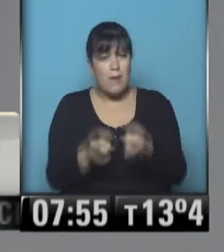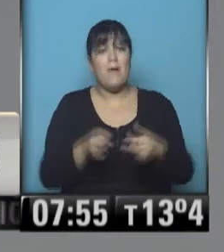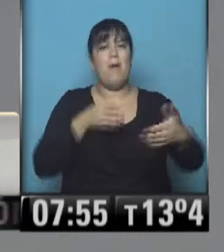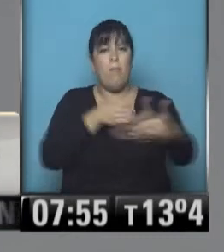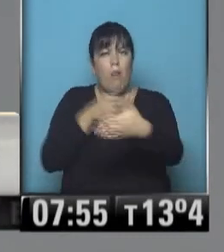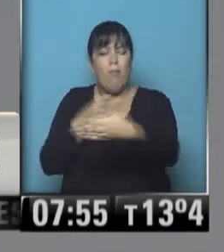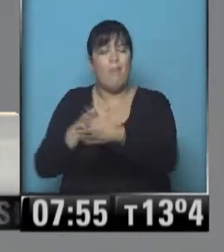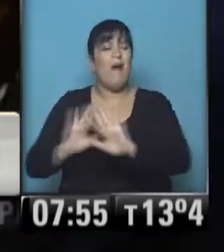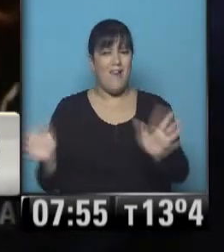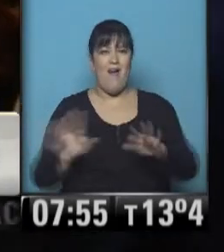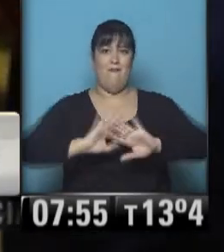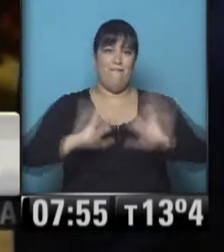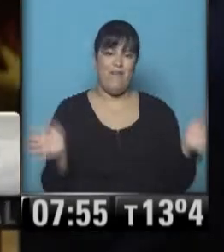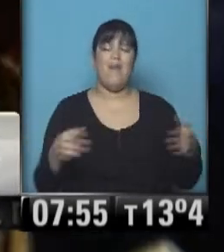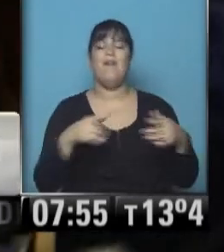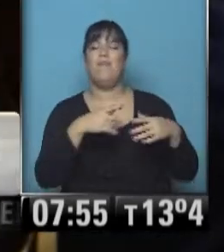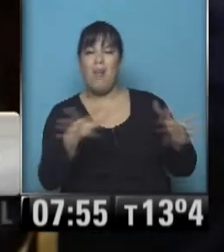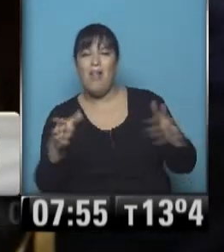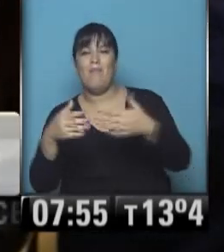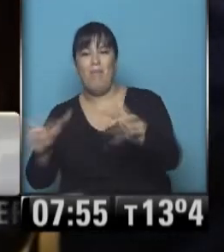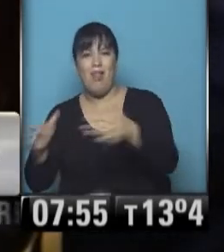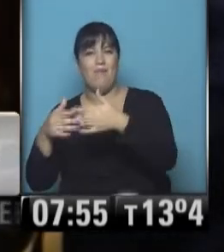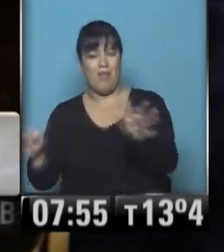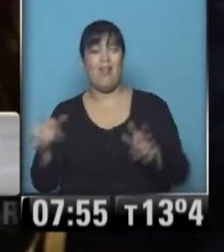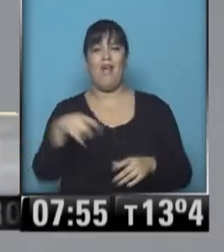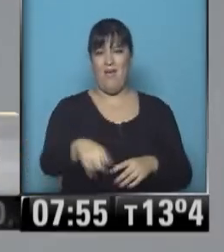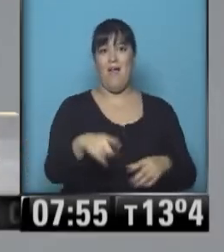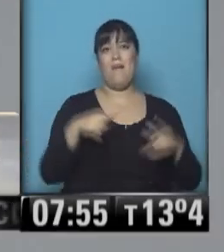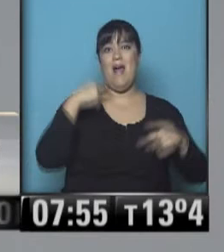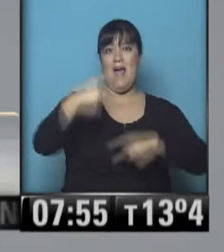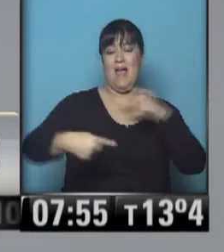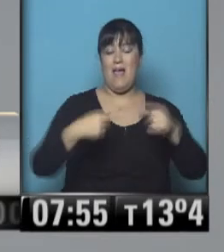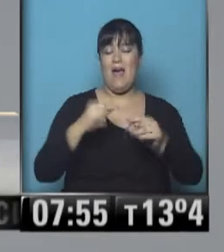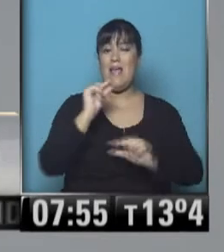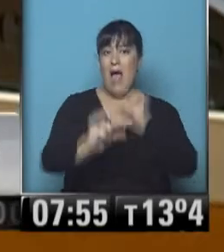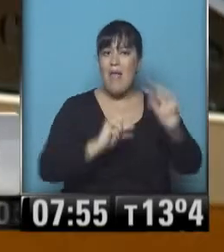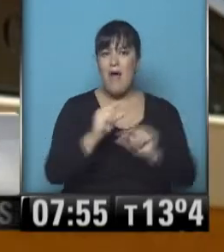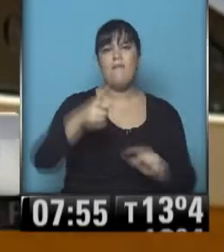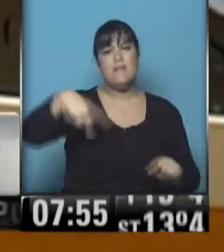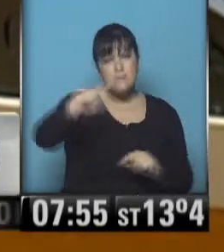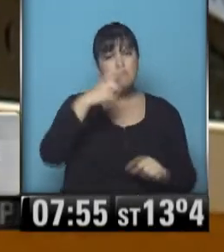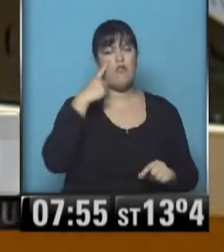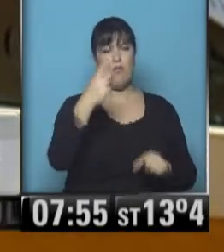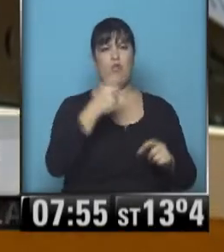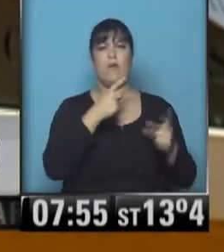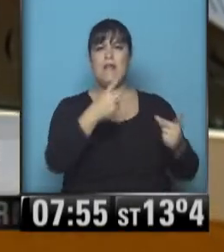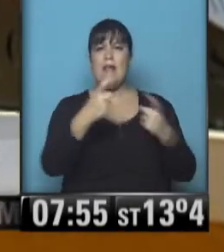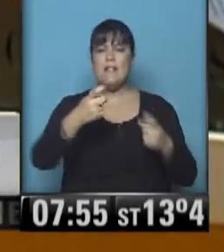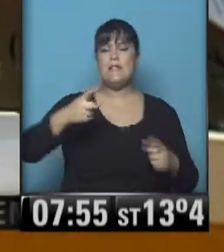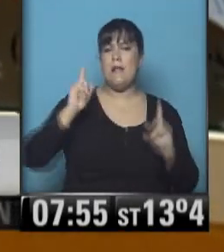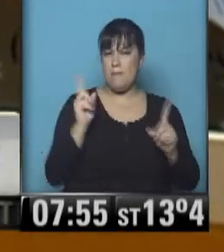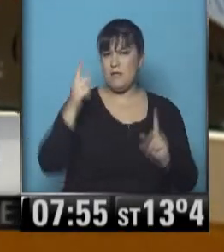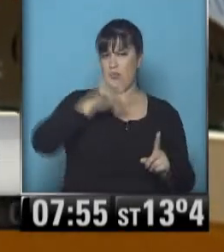barreras, nos va haciendo descubrir cada vez las necesidades que tenemos nosotros